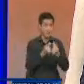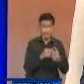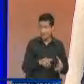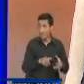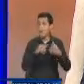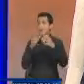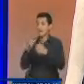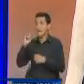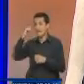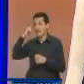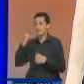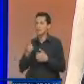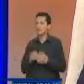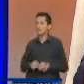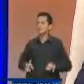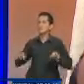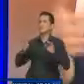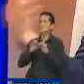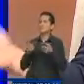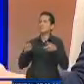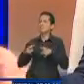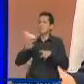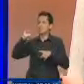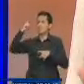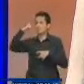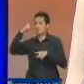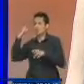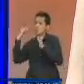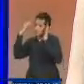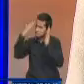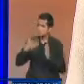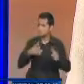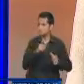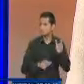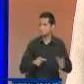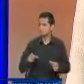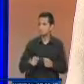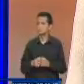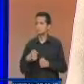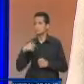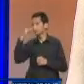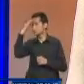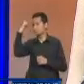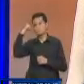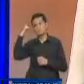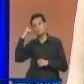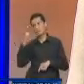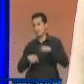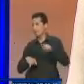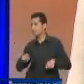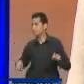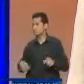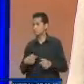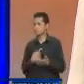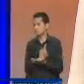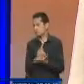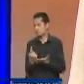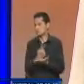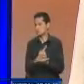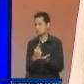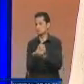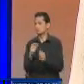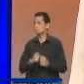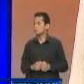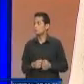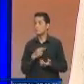asumir que debería haber cercanía del gobierno hacia estos actores. Me parece que ha habido un intento justamente esta semana, cuando ha habido